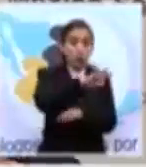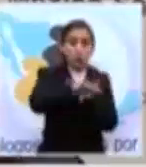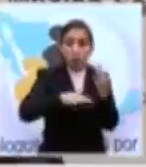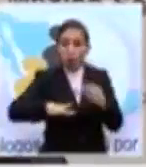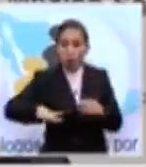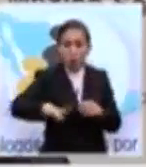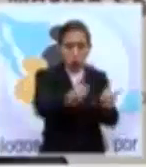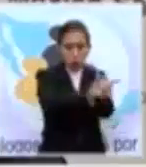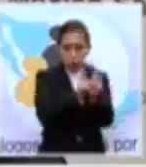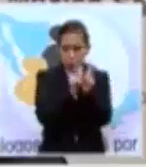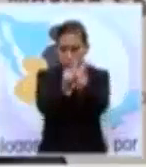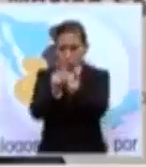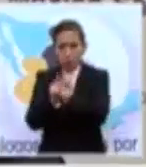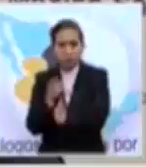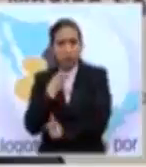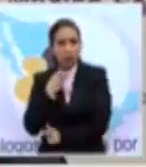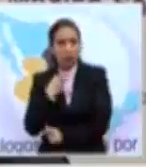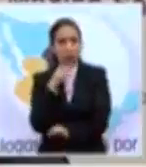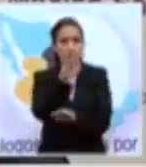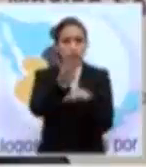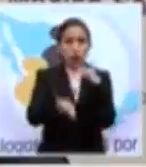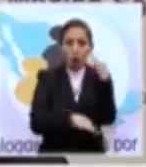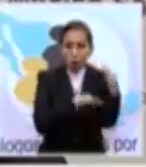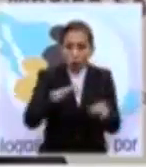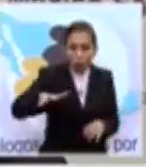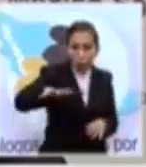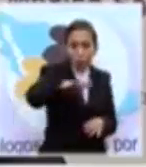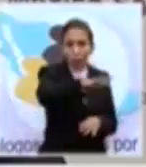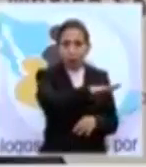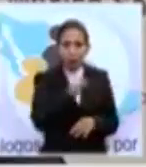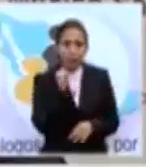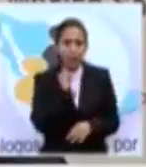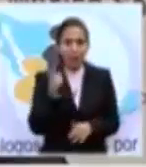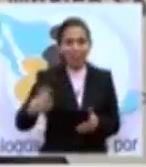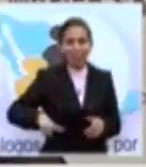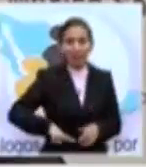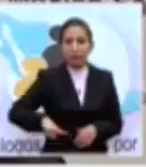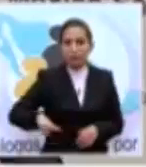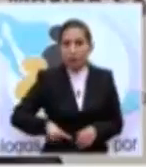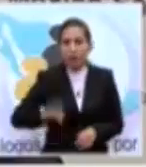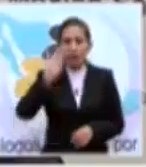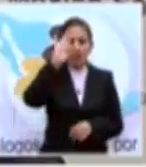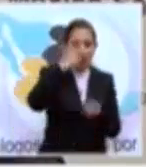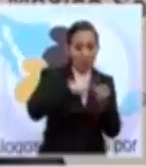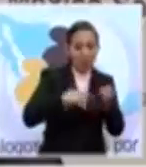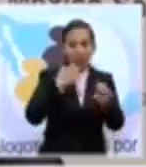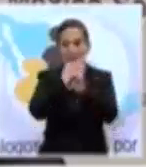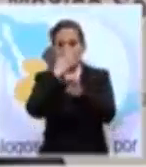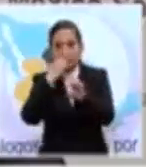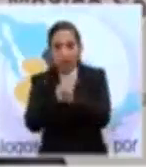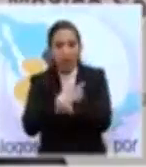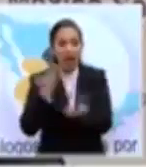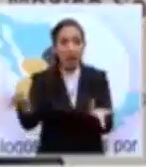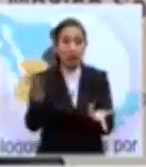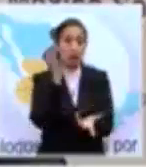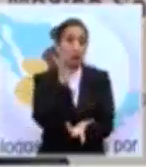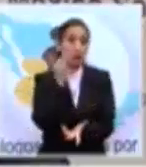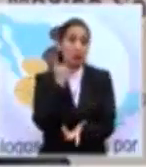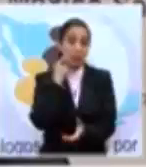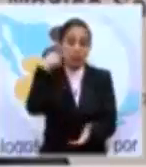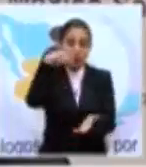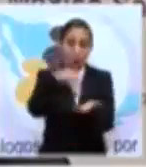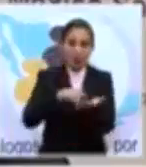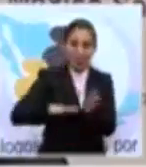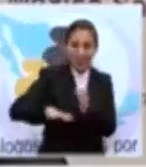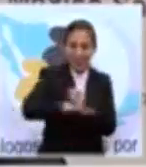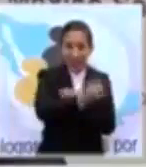fuerzas políticas, de todos los grupos parlamentarios y del gobierno federal y estatal, incluyendo los congresos locales cuando se